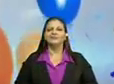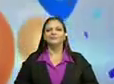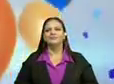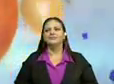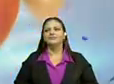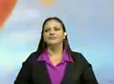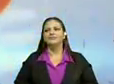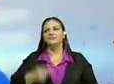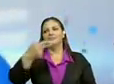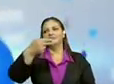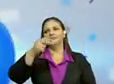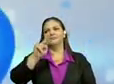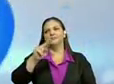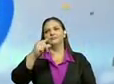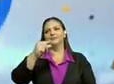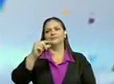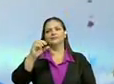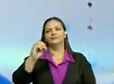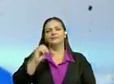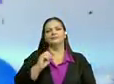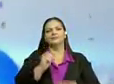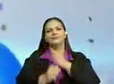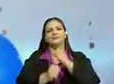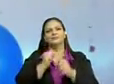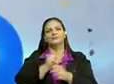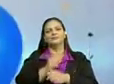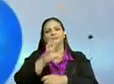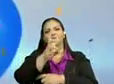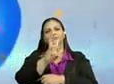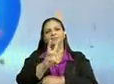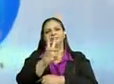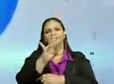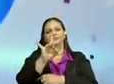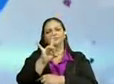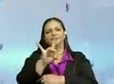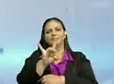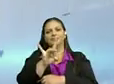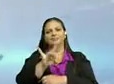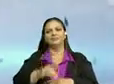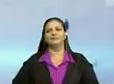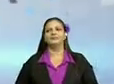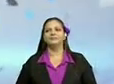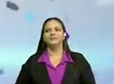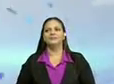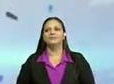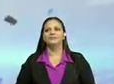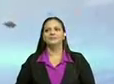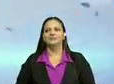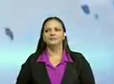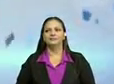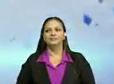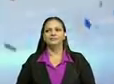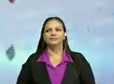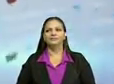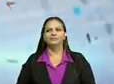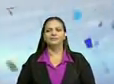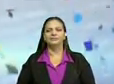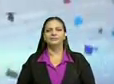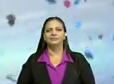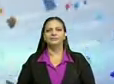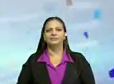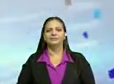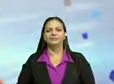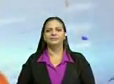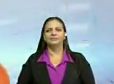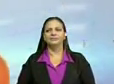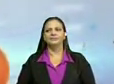Hugo Morán, 68 años, mira Don Hugo ahí. Mira puesto, Don Hugo. Hugo, desde New